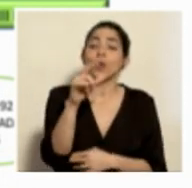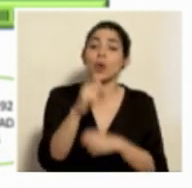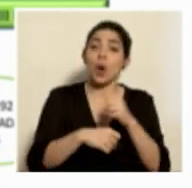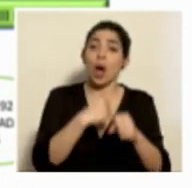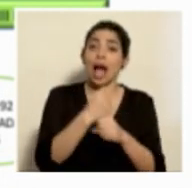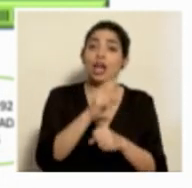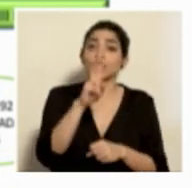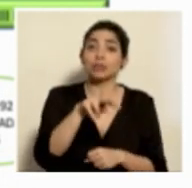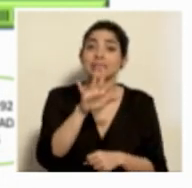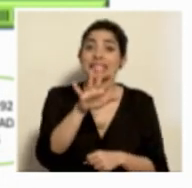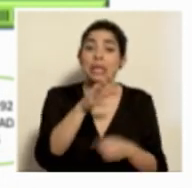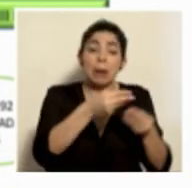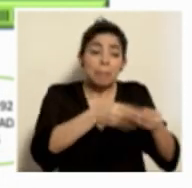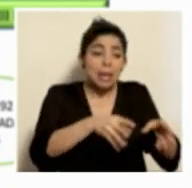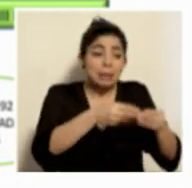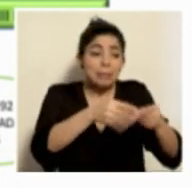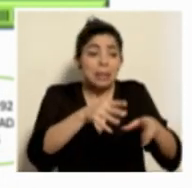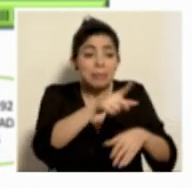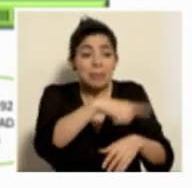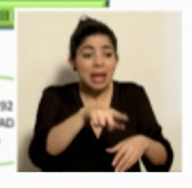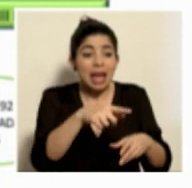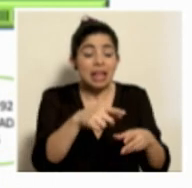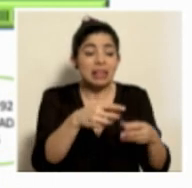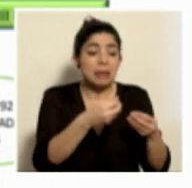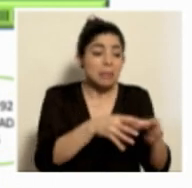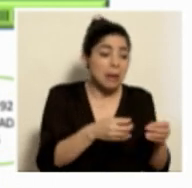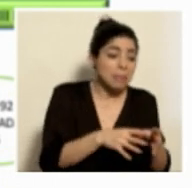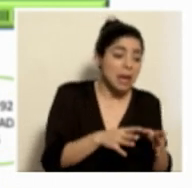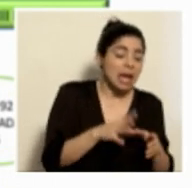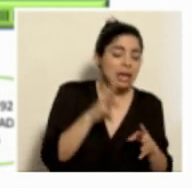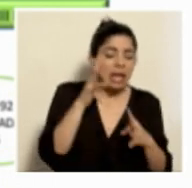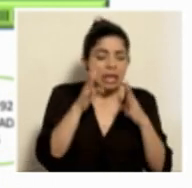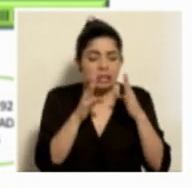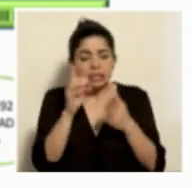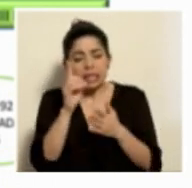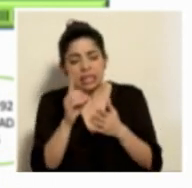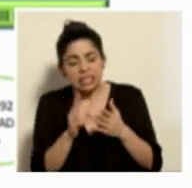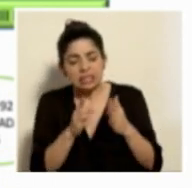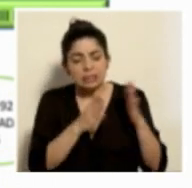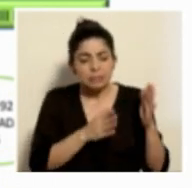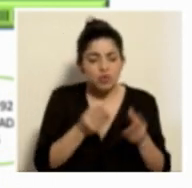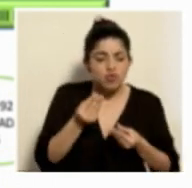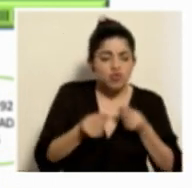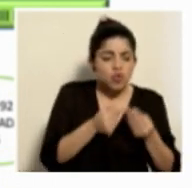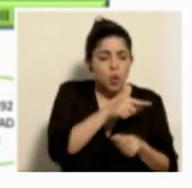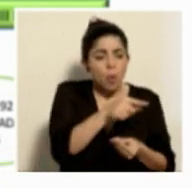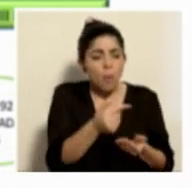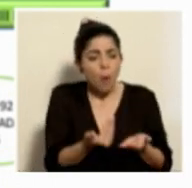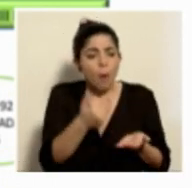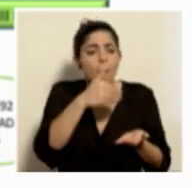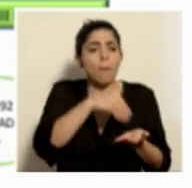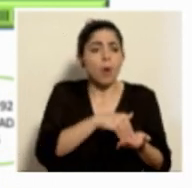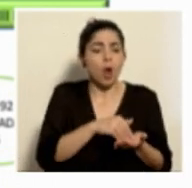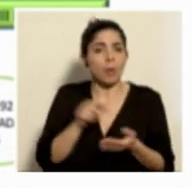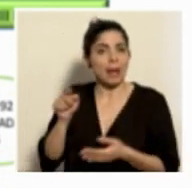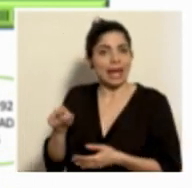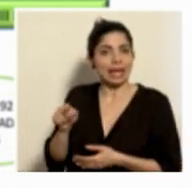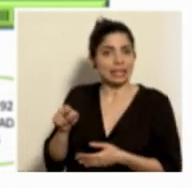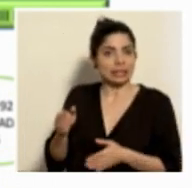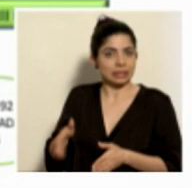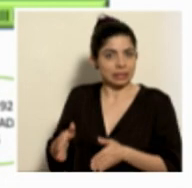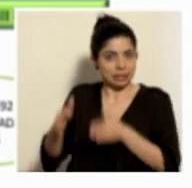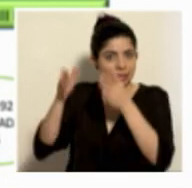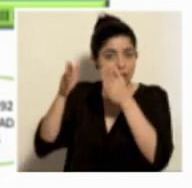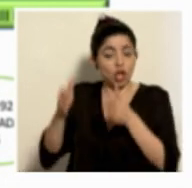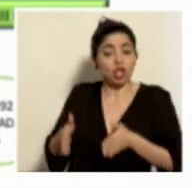2005. Y se fue diseñando en diferentes etapas. Pero hubo un momento en que el piso, esa es